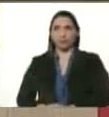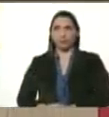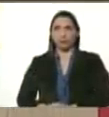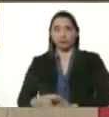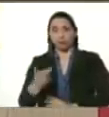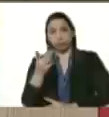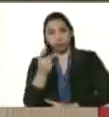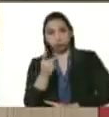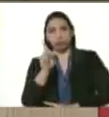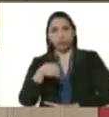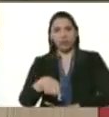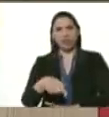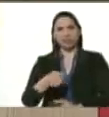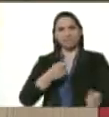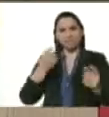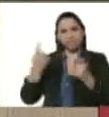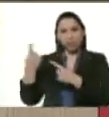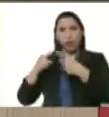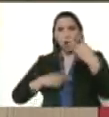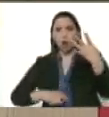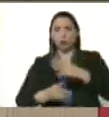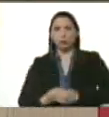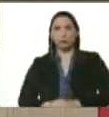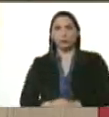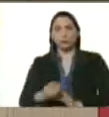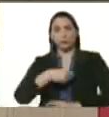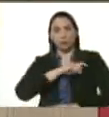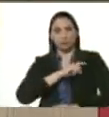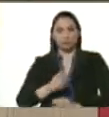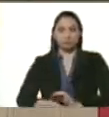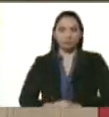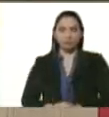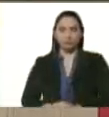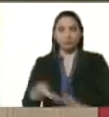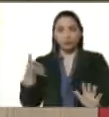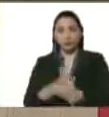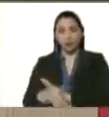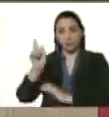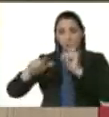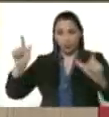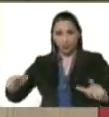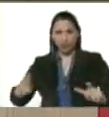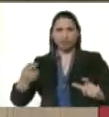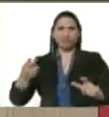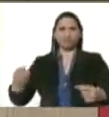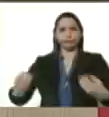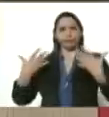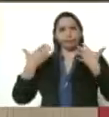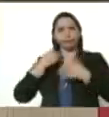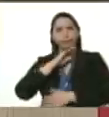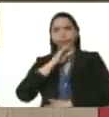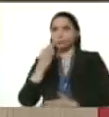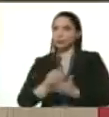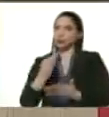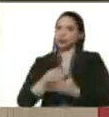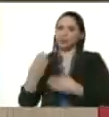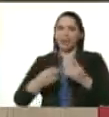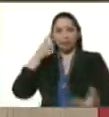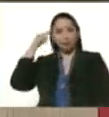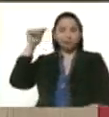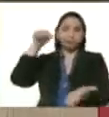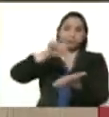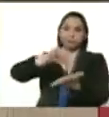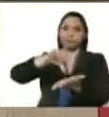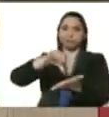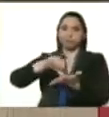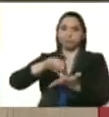secundariamente importados de España. Sobre la condición de los pacientes, siempre hago énfasis